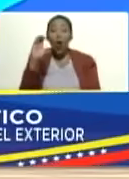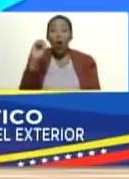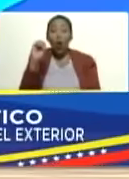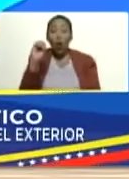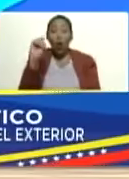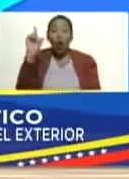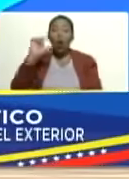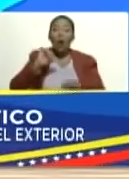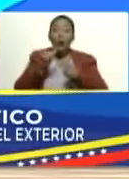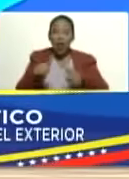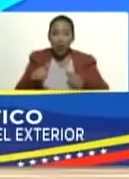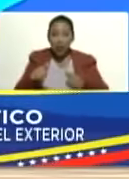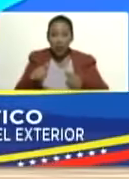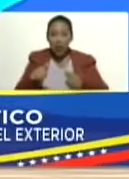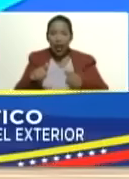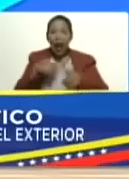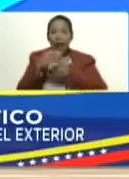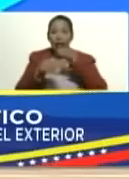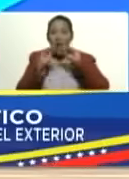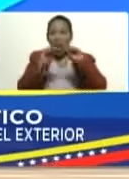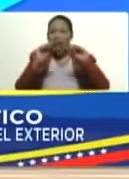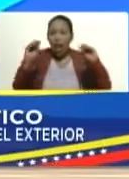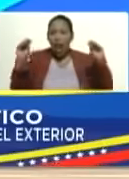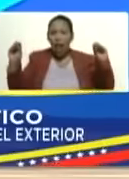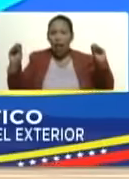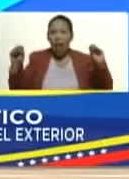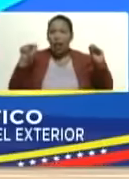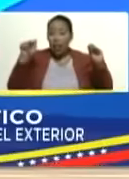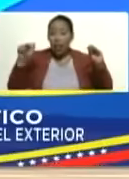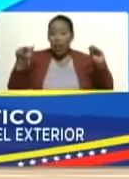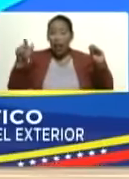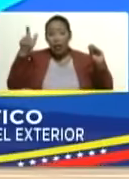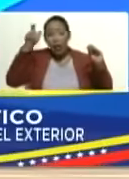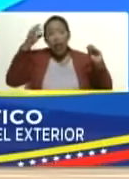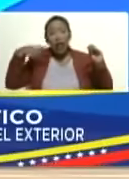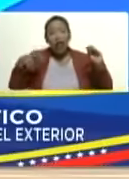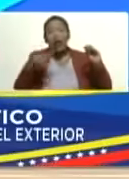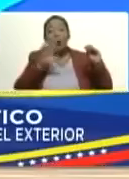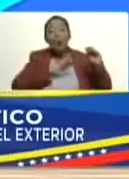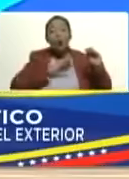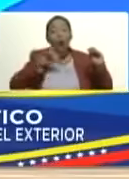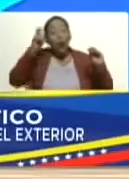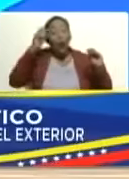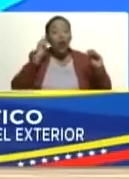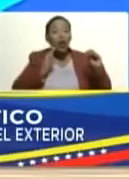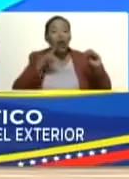Constituyente. Desde el río Orinoco establezca las bases de